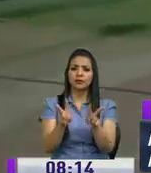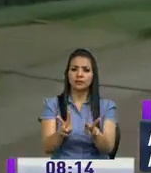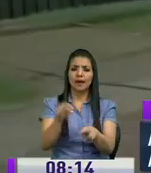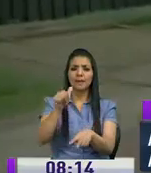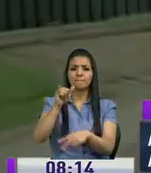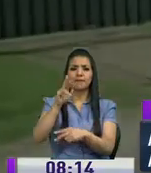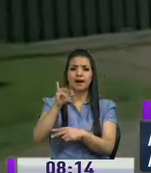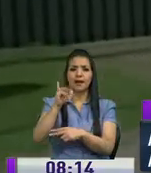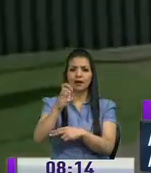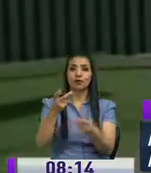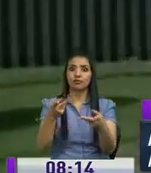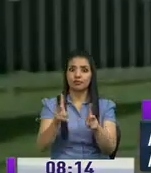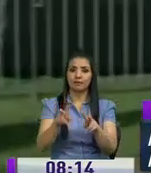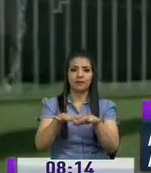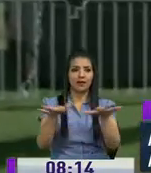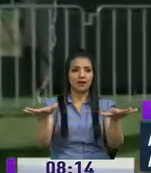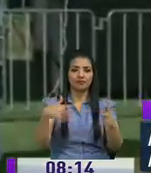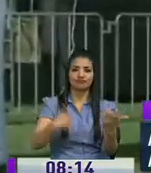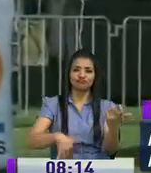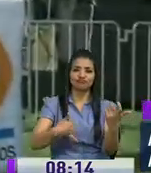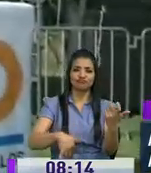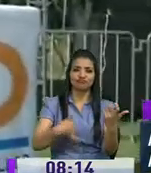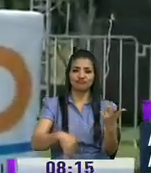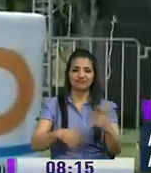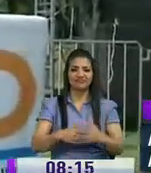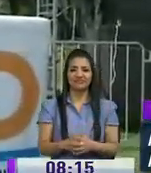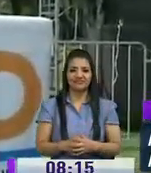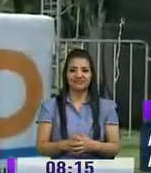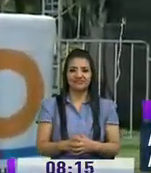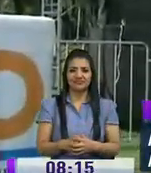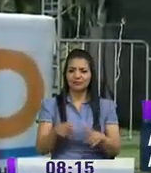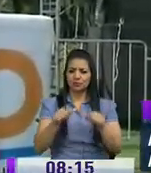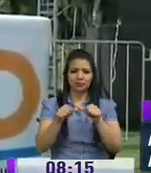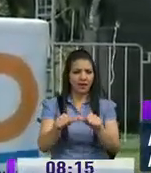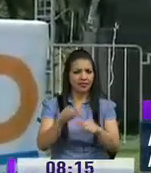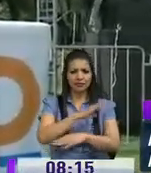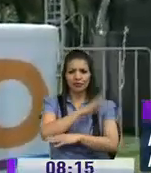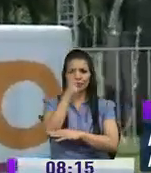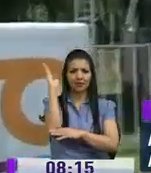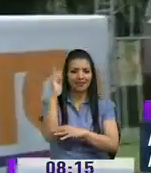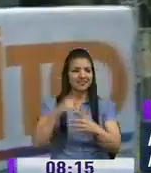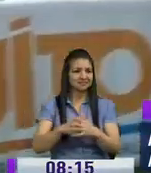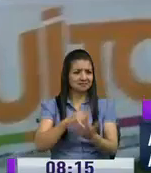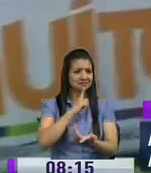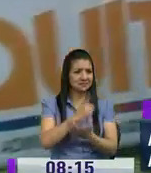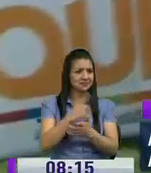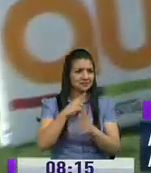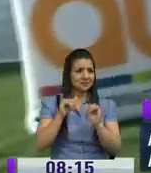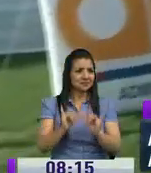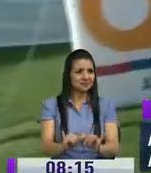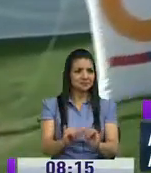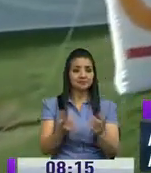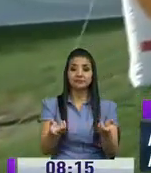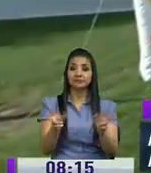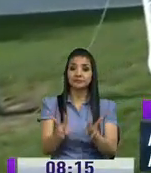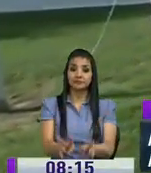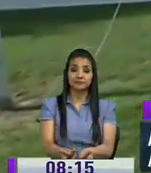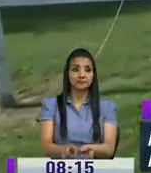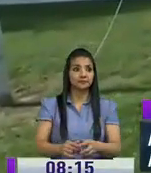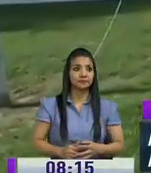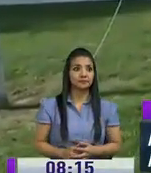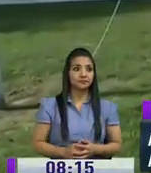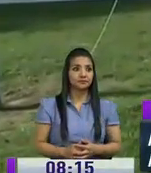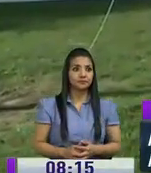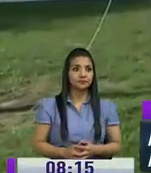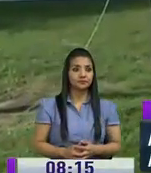está ya tomándose este escenario desde Huangopolo. André, puedes quedarte todo el día con nosotros. Seguro que sí. Entiendo que también va a haber ya